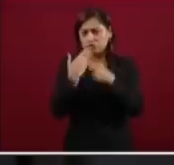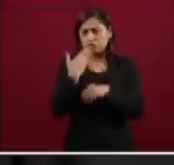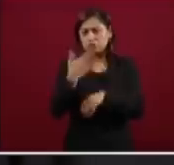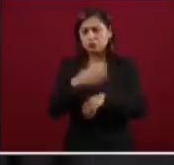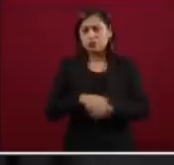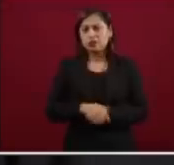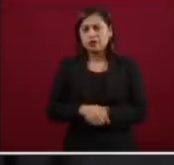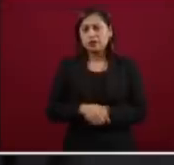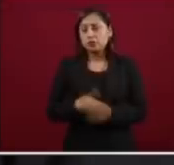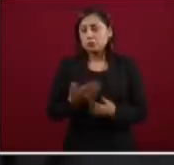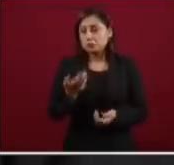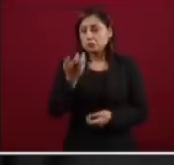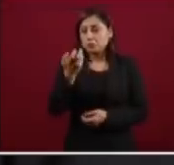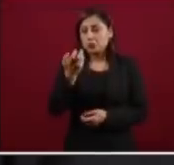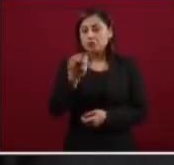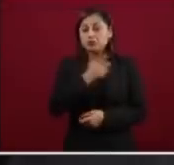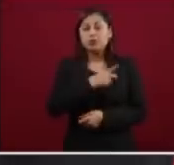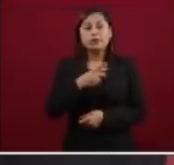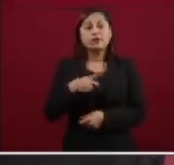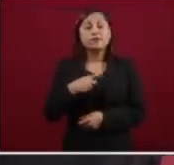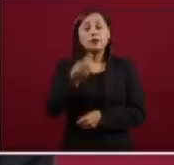cuidar la alimentación